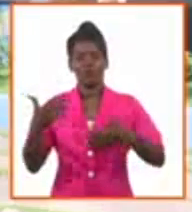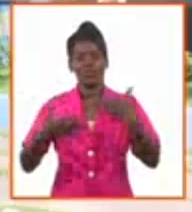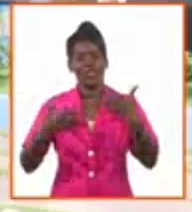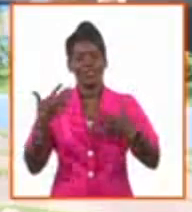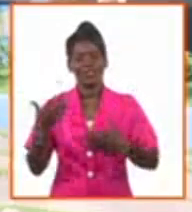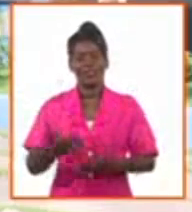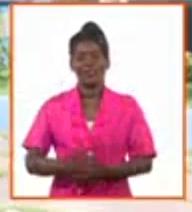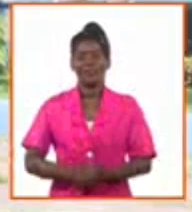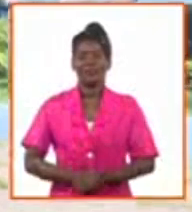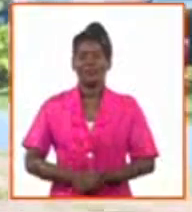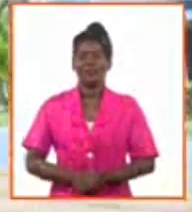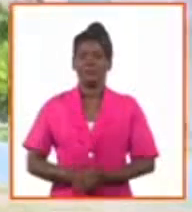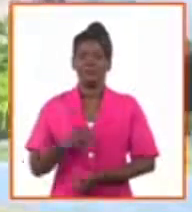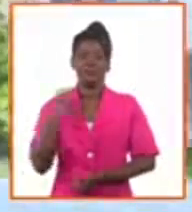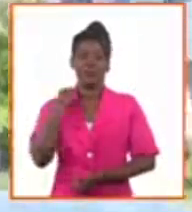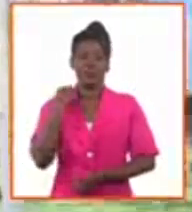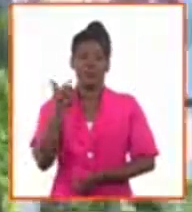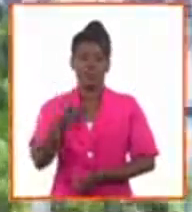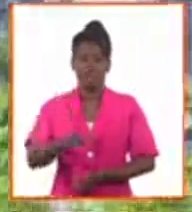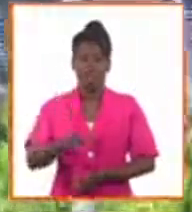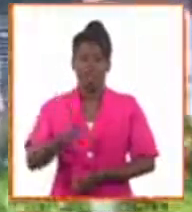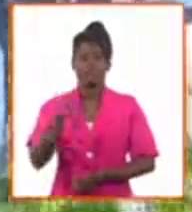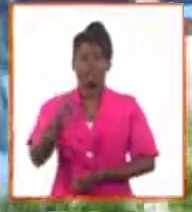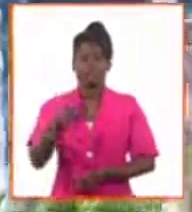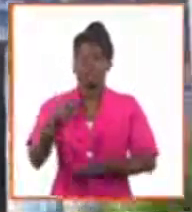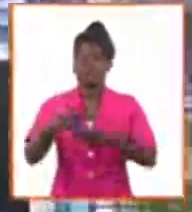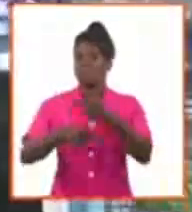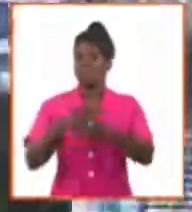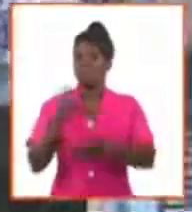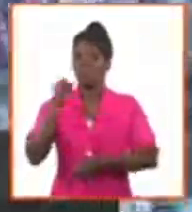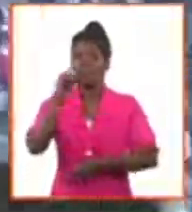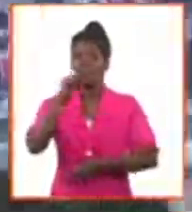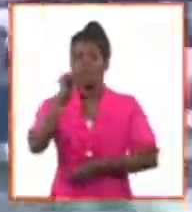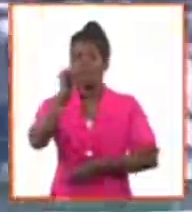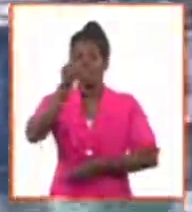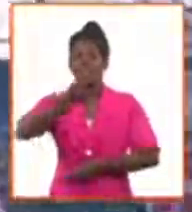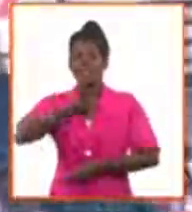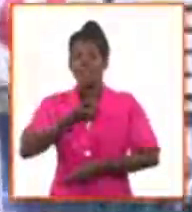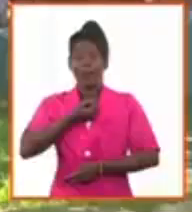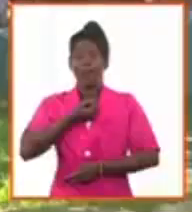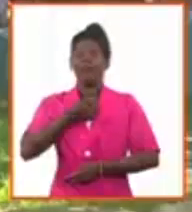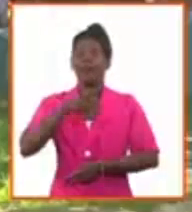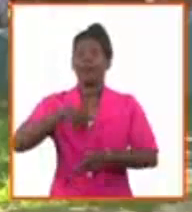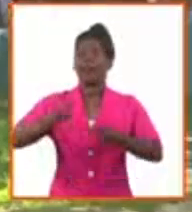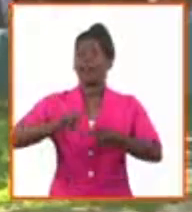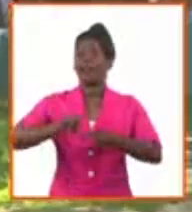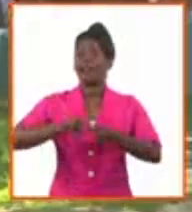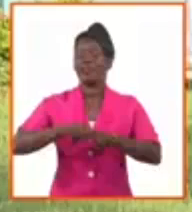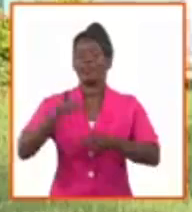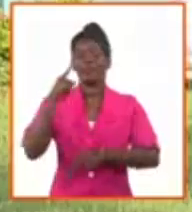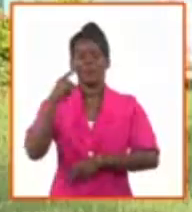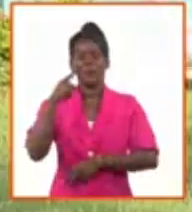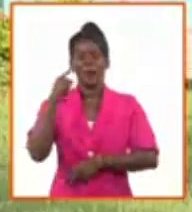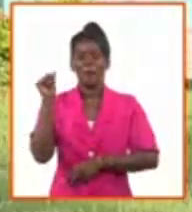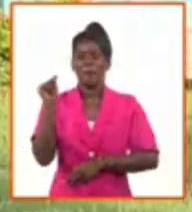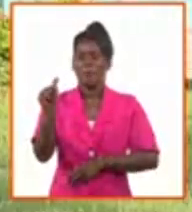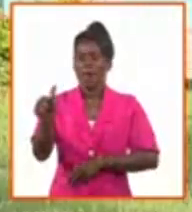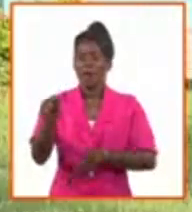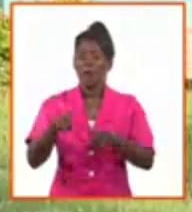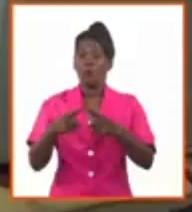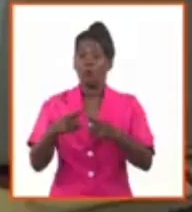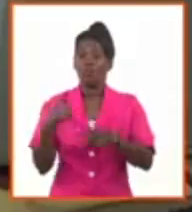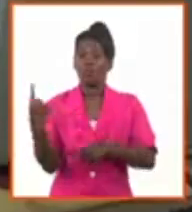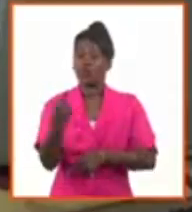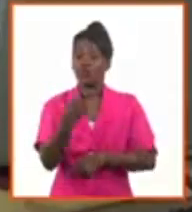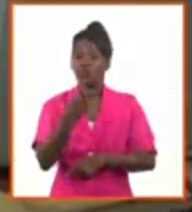desde nuestra brigada. Este 10º Congreso de la FEU, que concluirá en diciembre de este año en la capital cubana, sin dudas tiene su